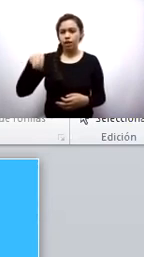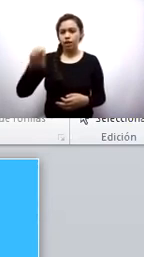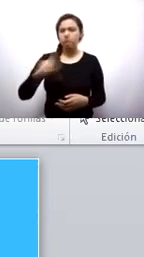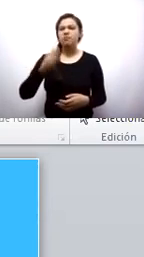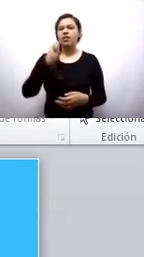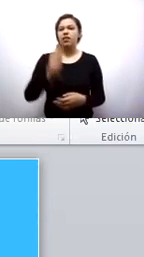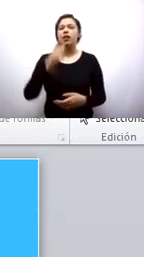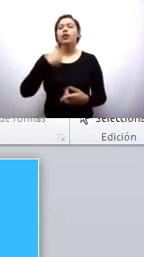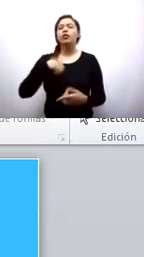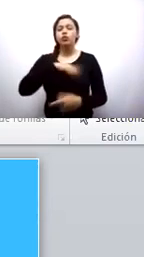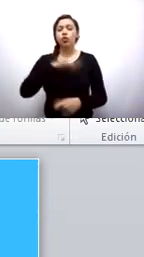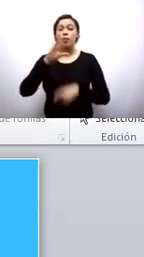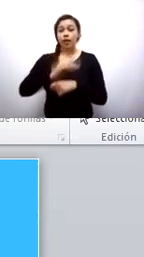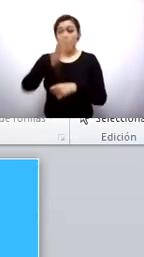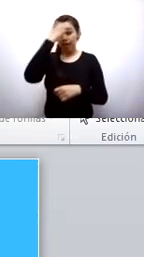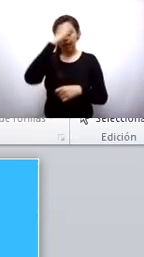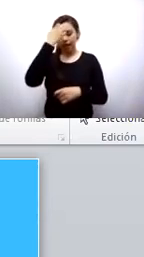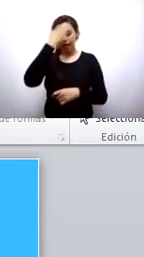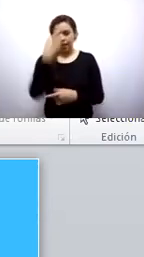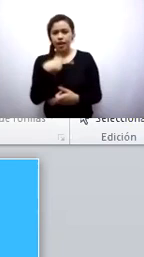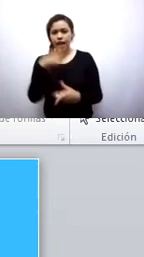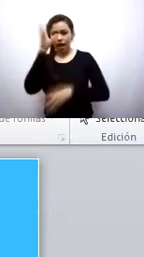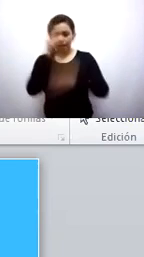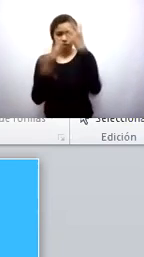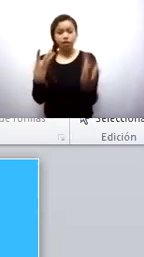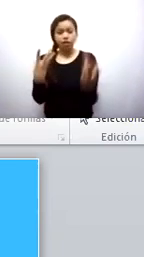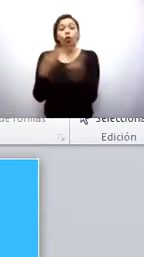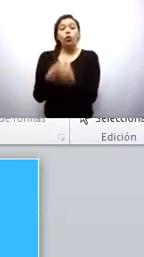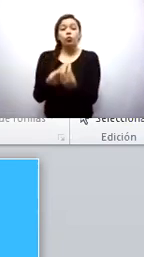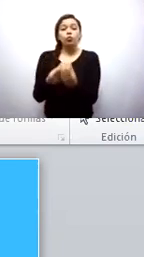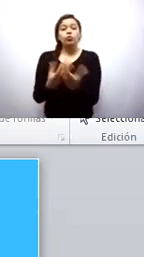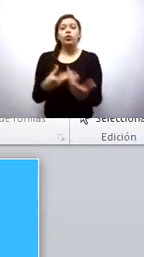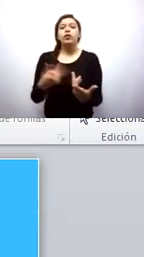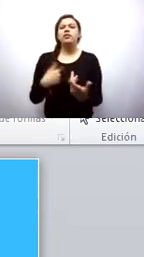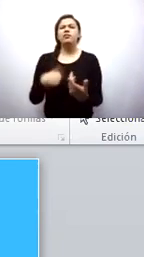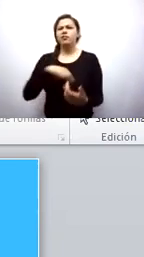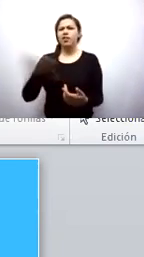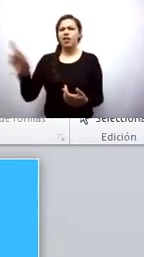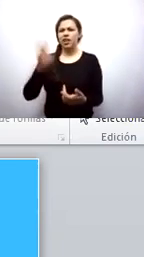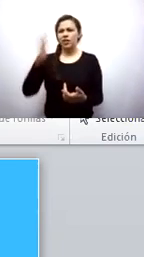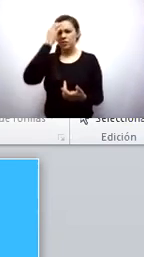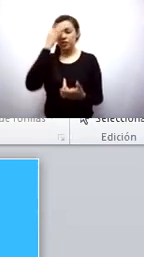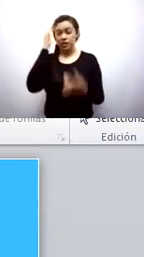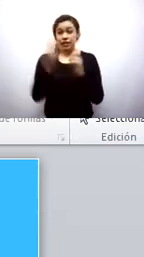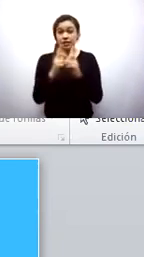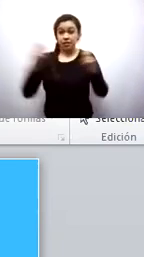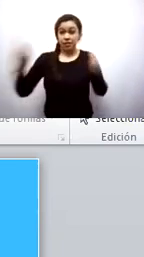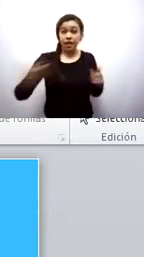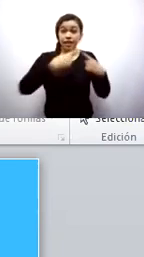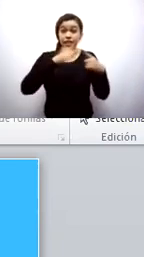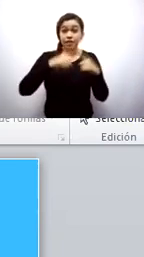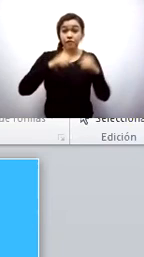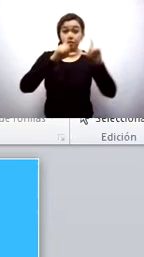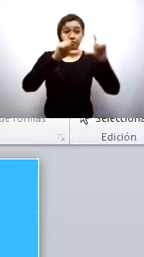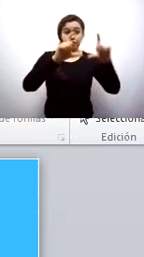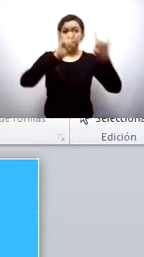justamente experimentar lo que es el aprendizaje colaborativo, que podamos reconocer que incluso a la distancia y en distintas pantallas podemos